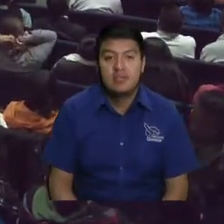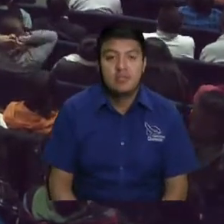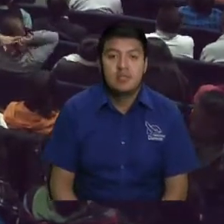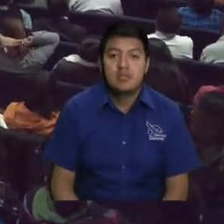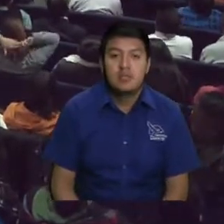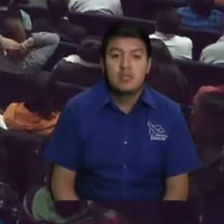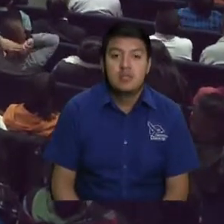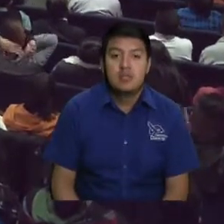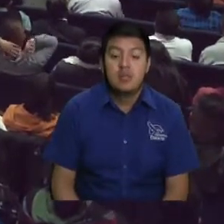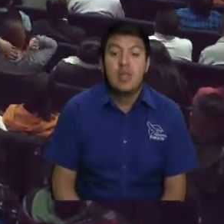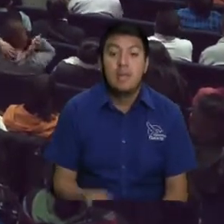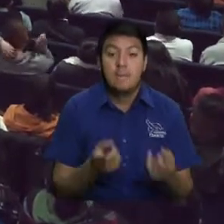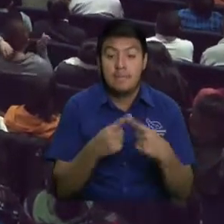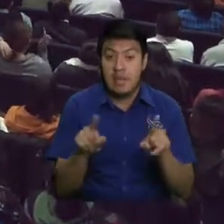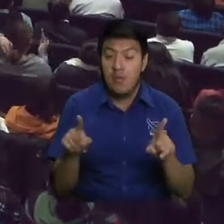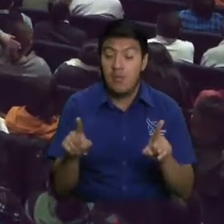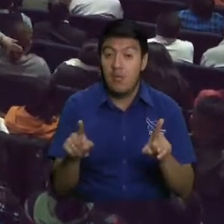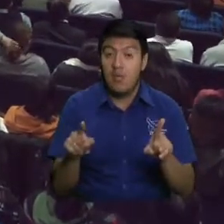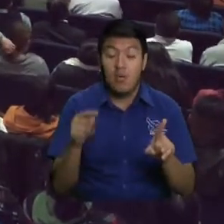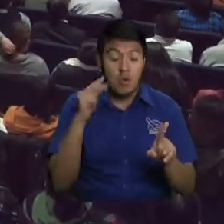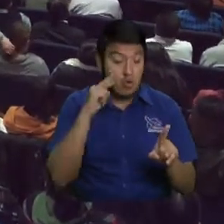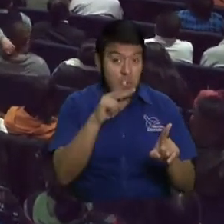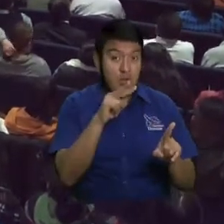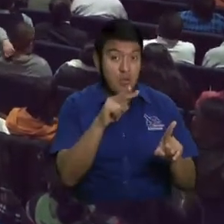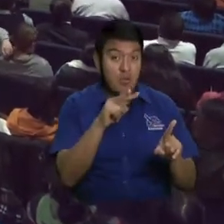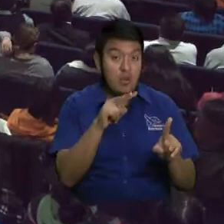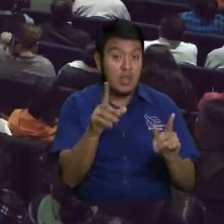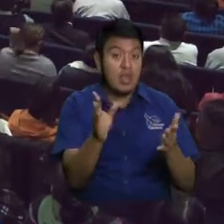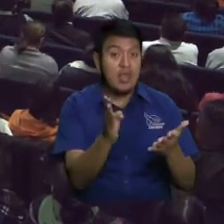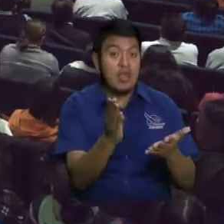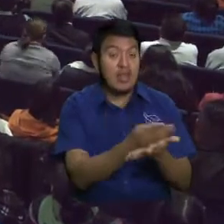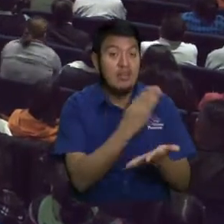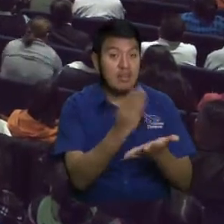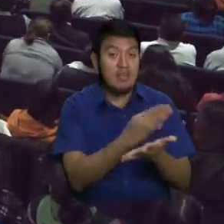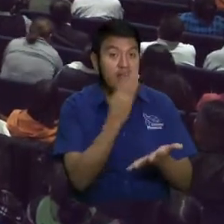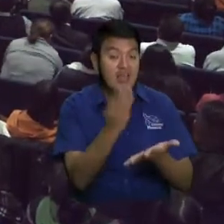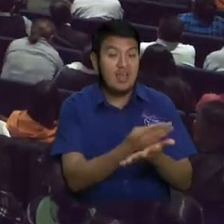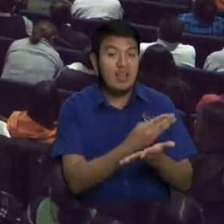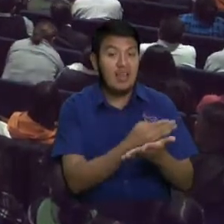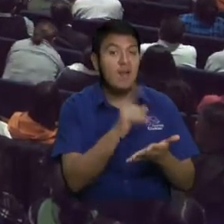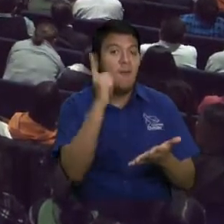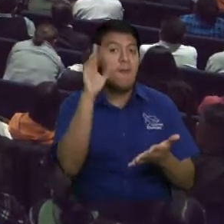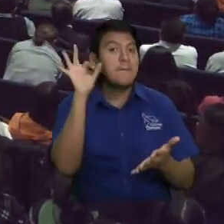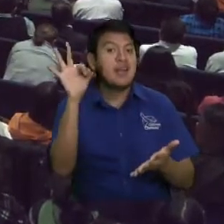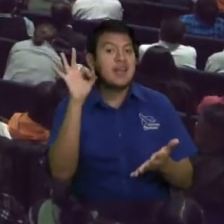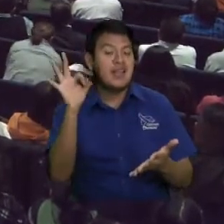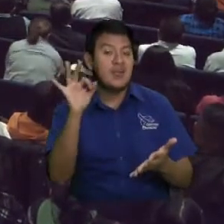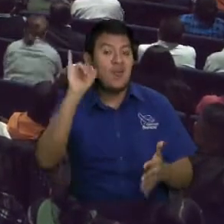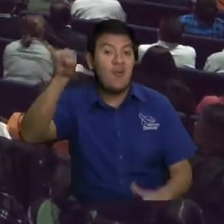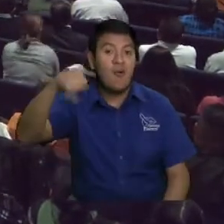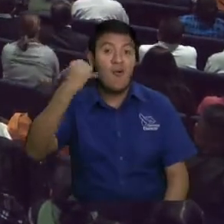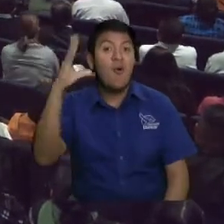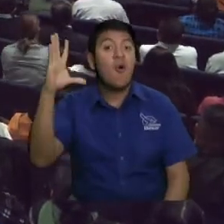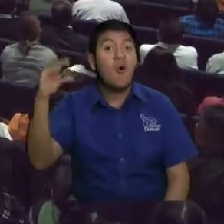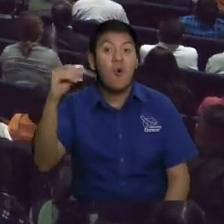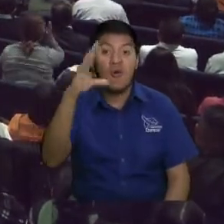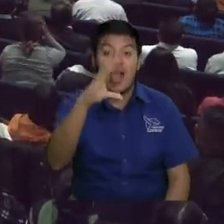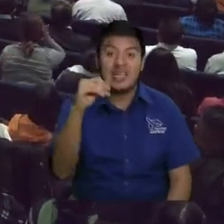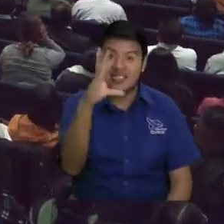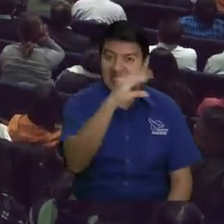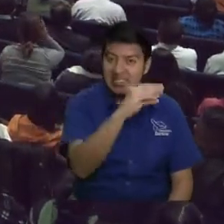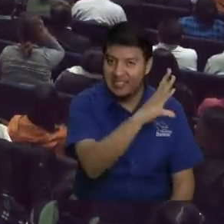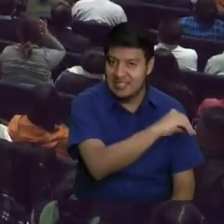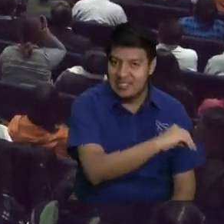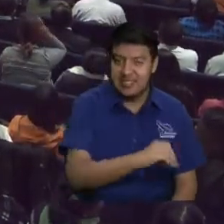Se llamaba Jonás. ¿Sí o no? Se convirtió todo Nínive. Hasta los loros ayunaron, hermano.